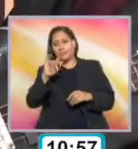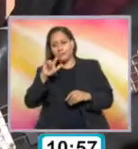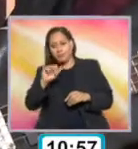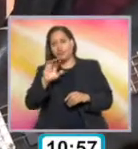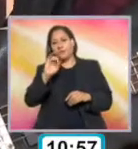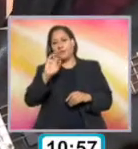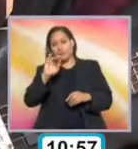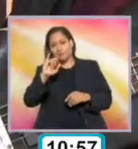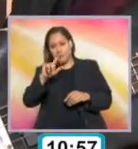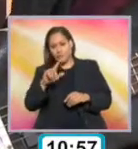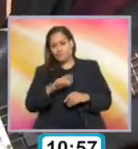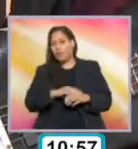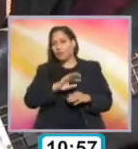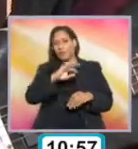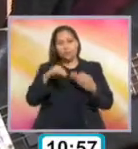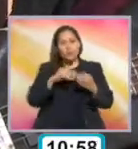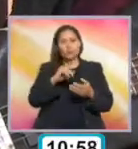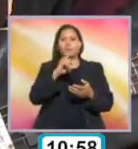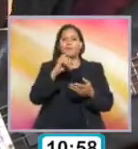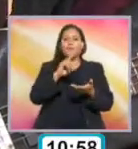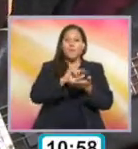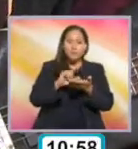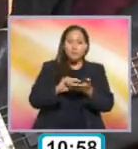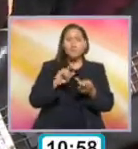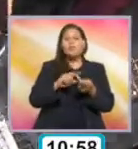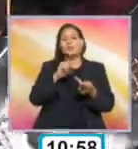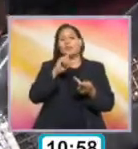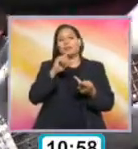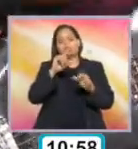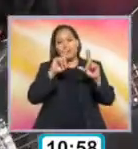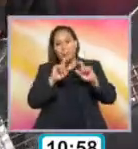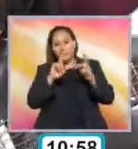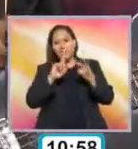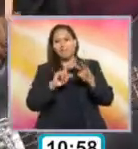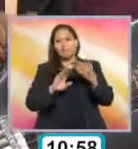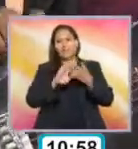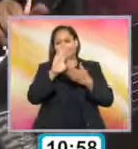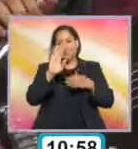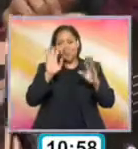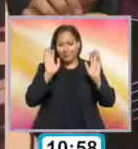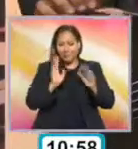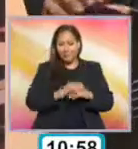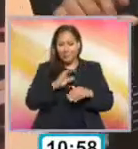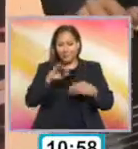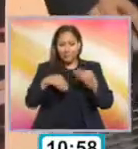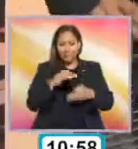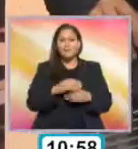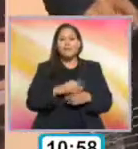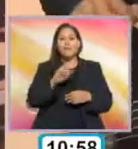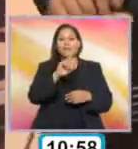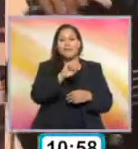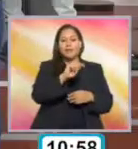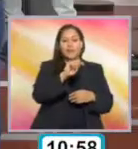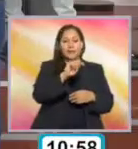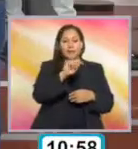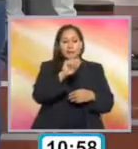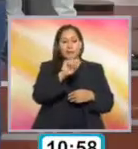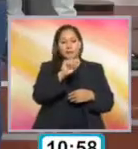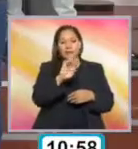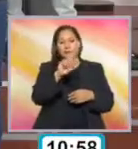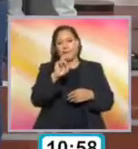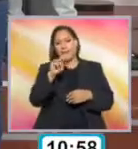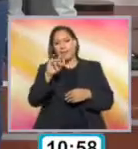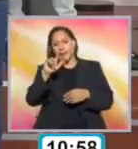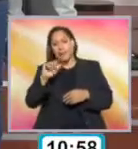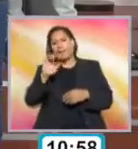Ajá. Todas, de hecho, Twitter, Facebook, Instagram, Twitter, ¿así? Efectivamente, todas. Ok, perfecto. Té Tequila Oficial. Ahí está, para que